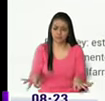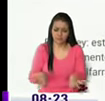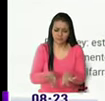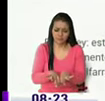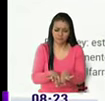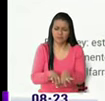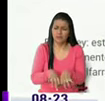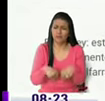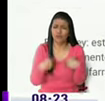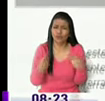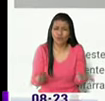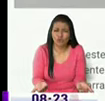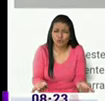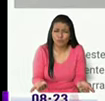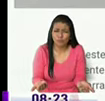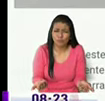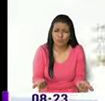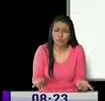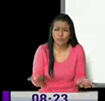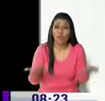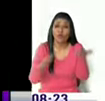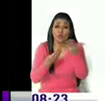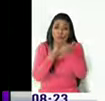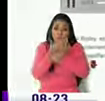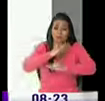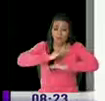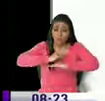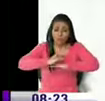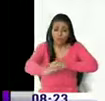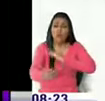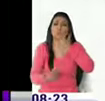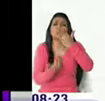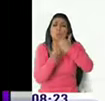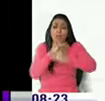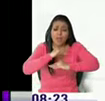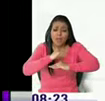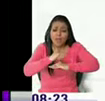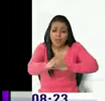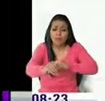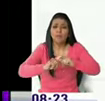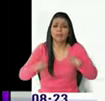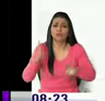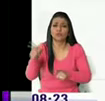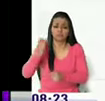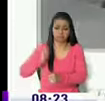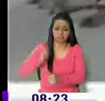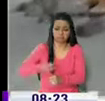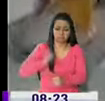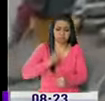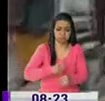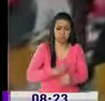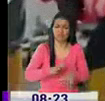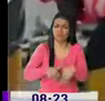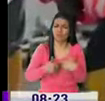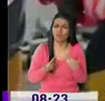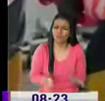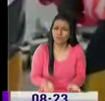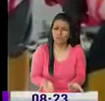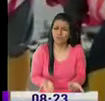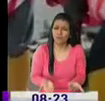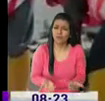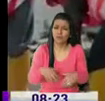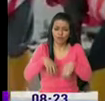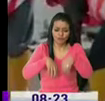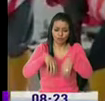Oigan, ¿qué onda? O sea, sí que decirles, ¿cómo es esto? O sea, no es obra integral. Les adoquinan, les